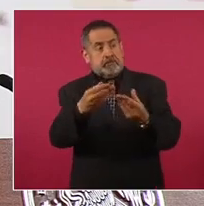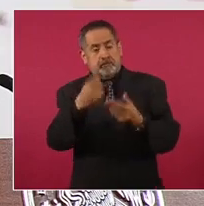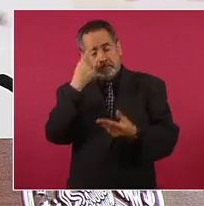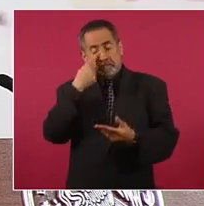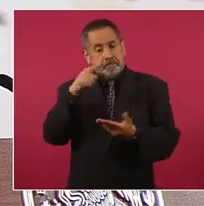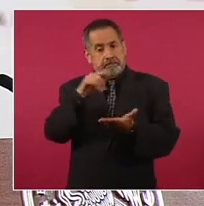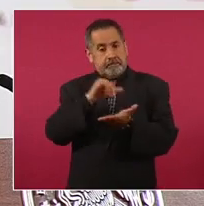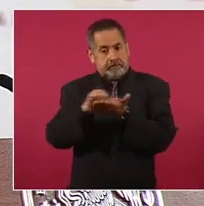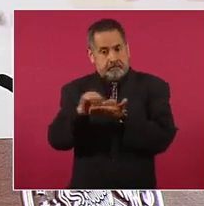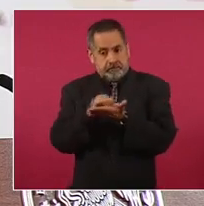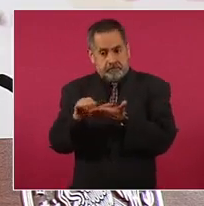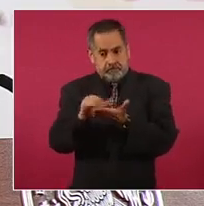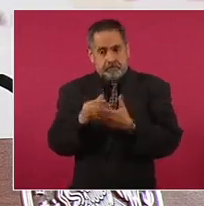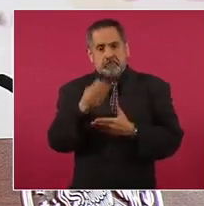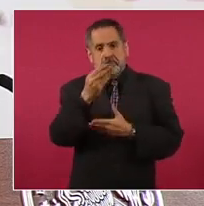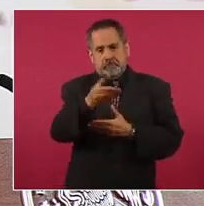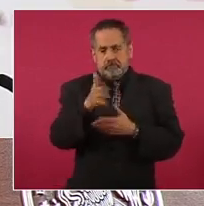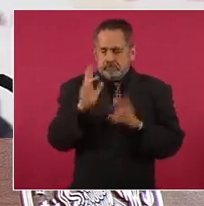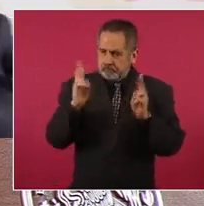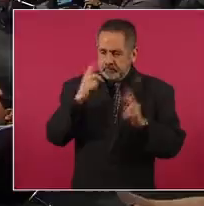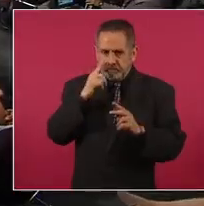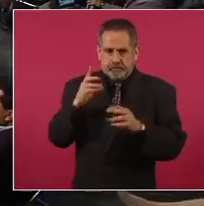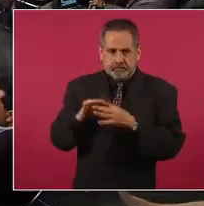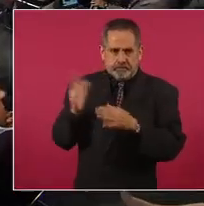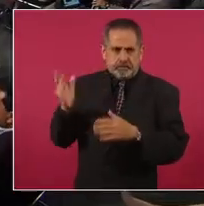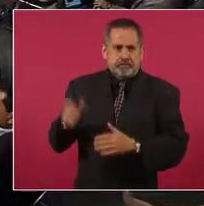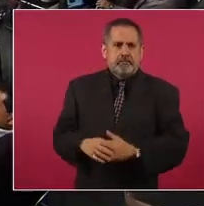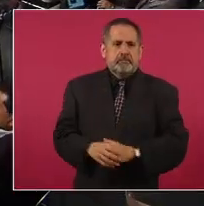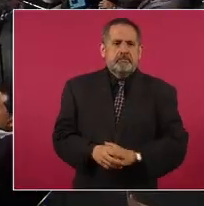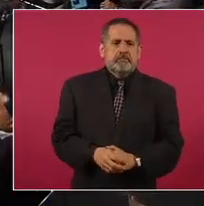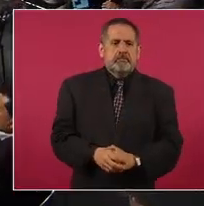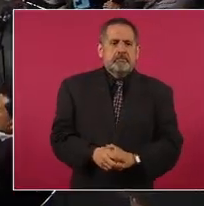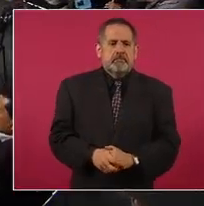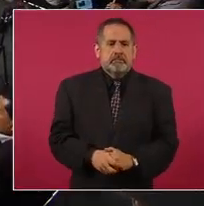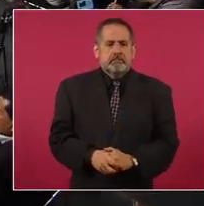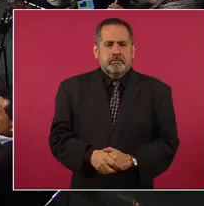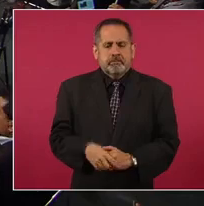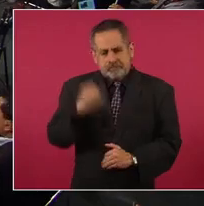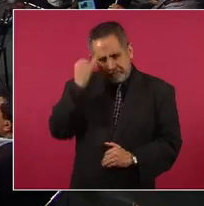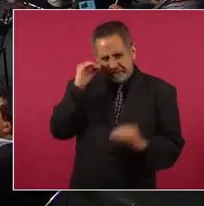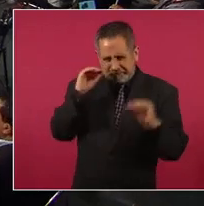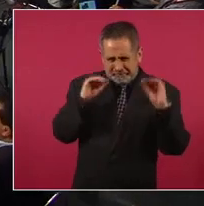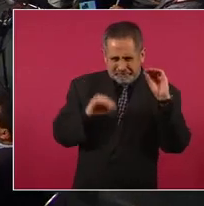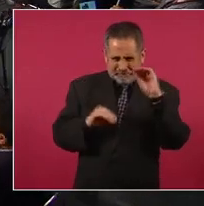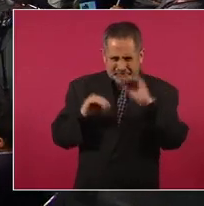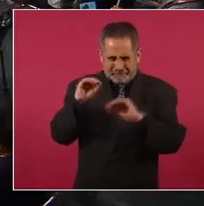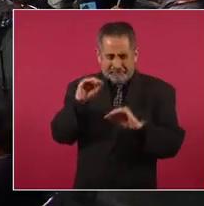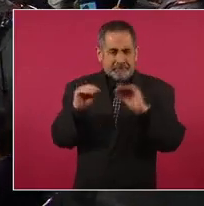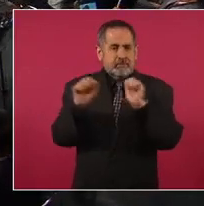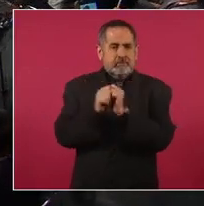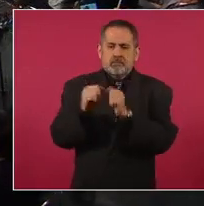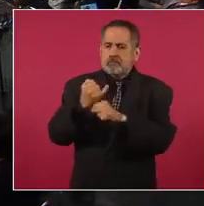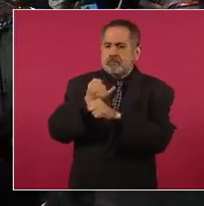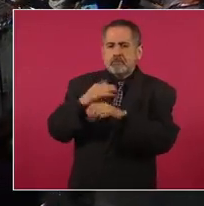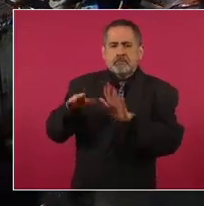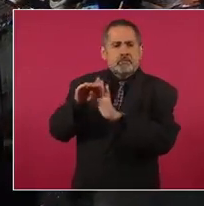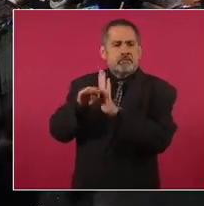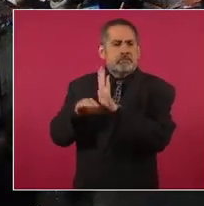ya abordamos este tema. Esta es la idea del rompecabezas que estamos armando con el informe de la